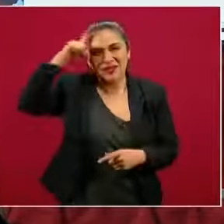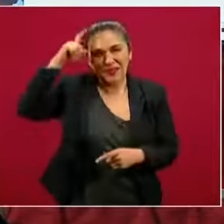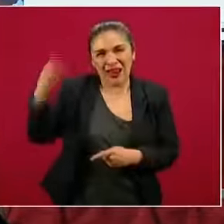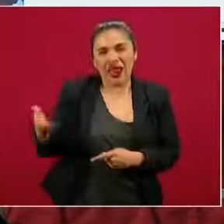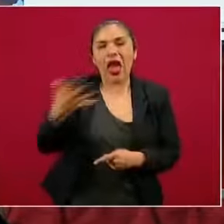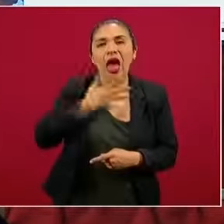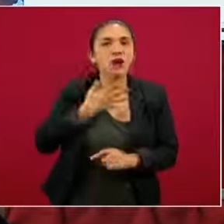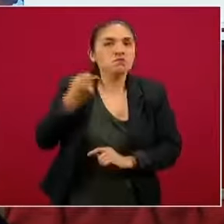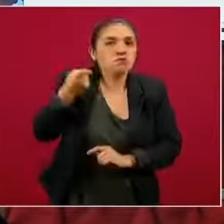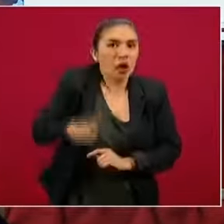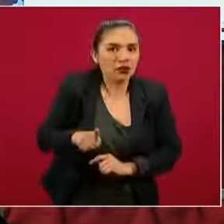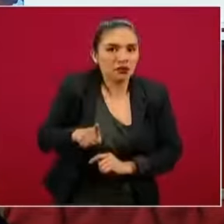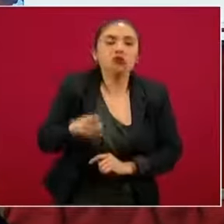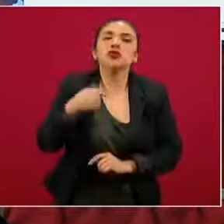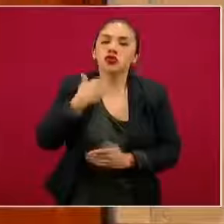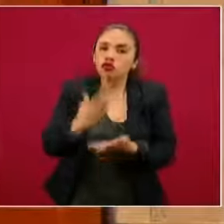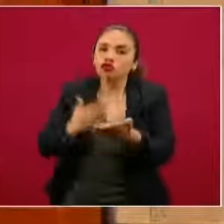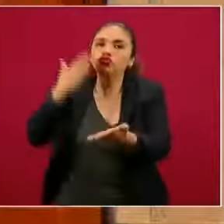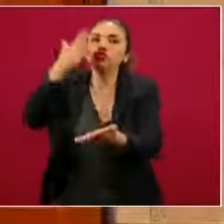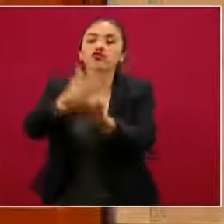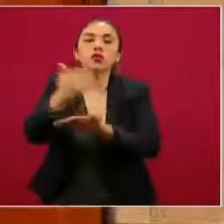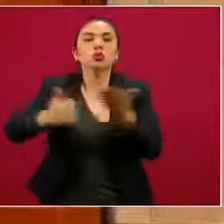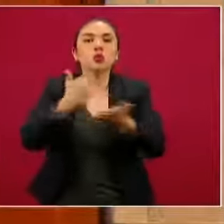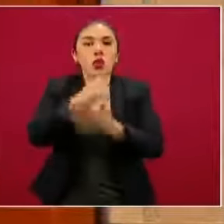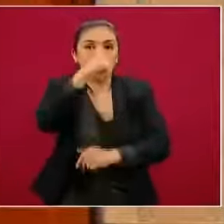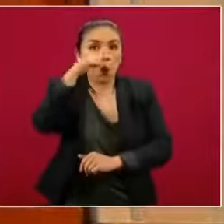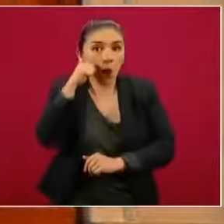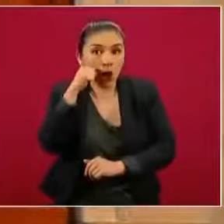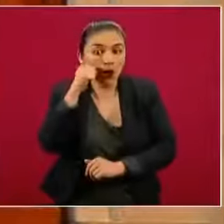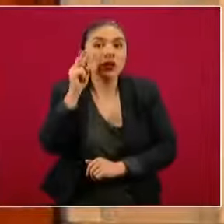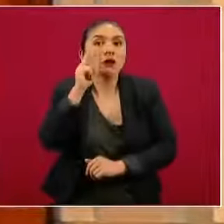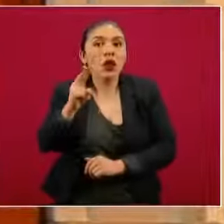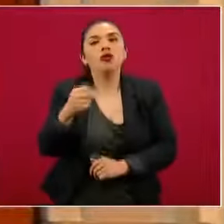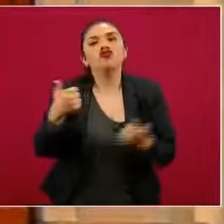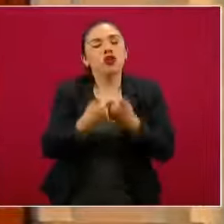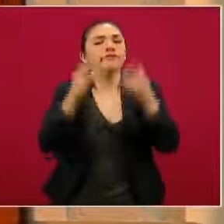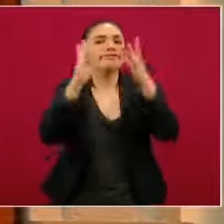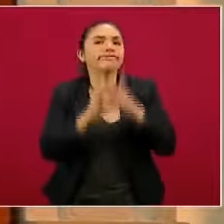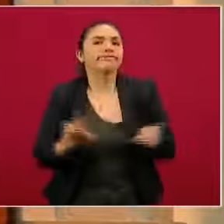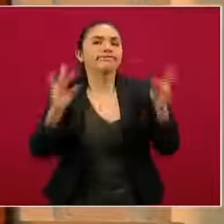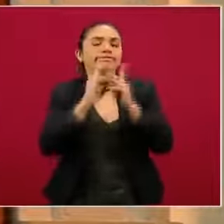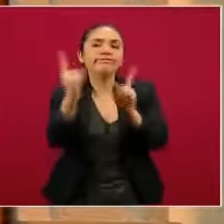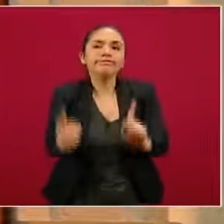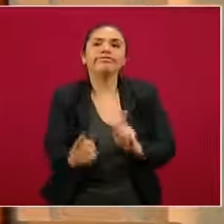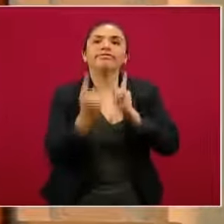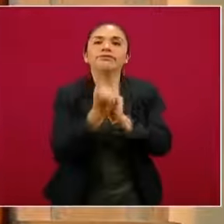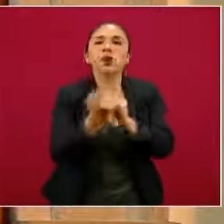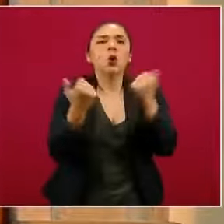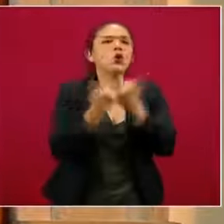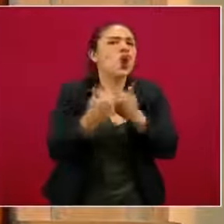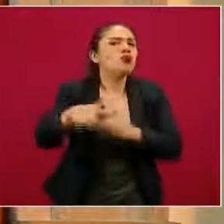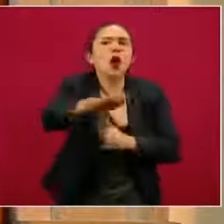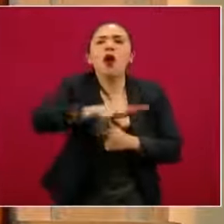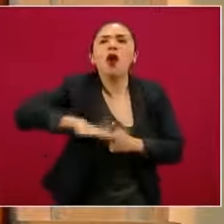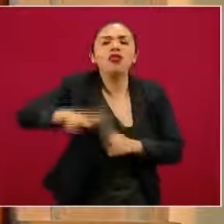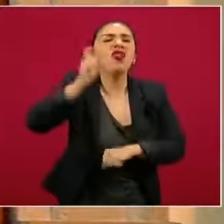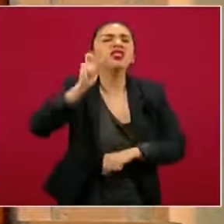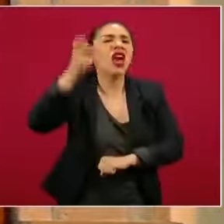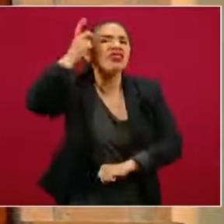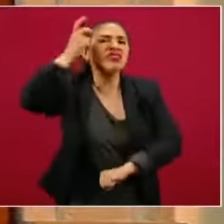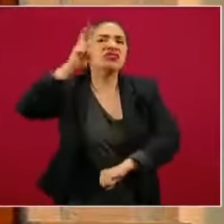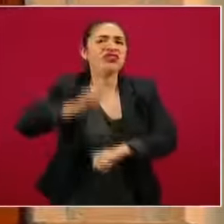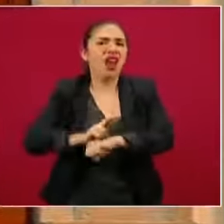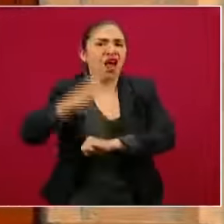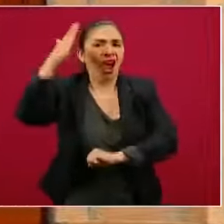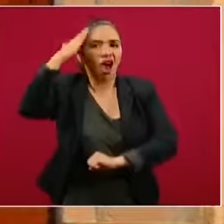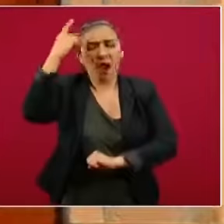esta instrucción, yo me trasladé a Ciudad Juárez para hablar con toda la parte directiva